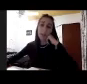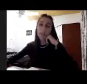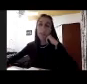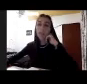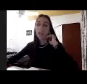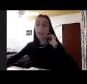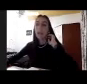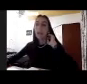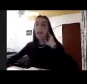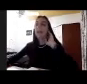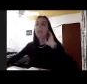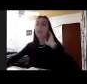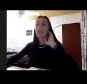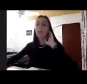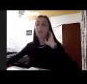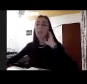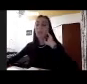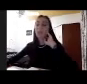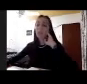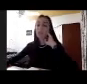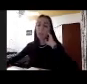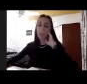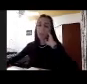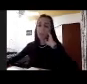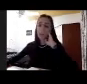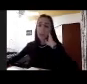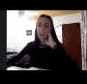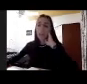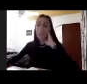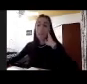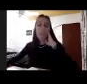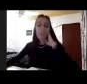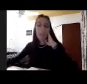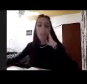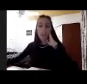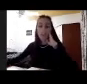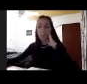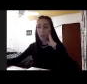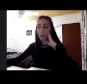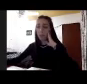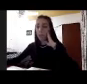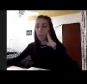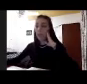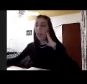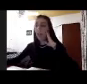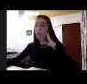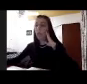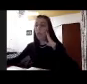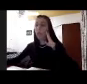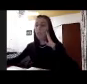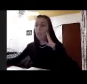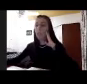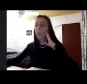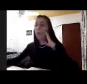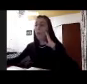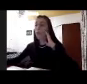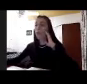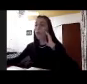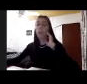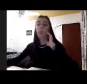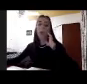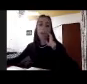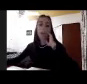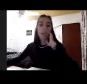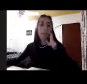estoy marcando. Entonces me puse a pensar, bueno, ¿qué presencia de verde tengo? ¿Cuál es el